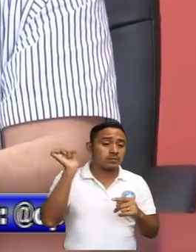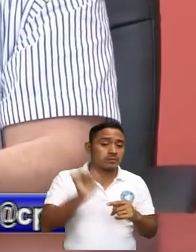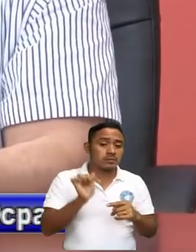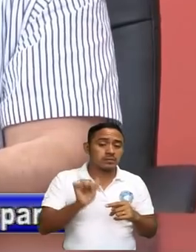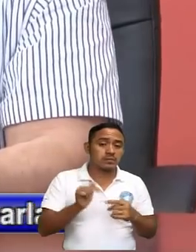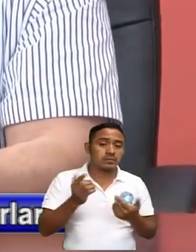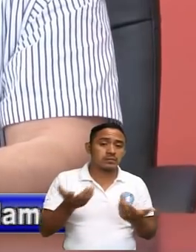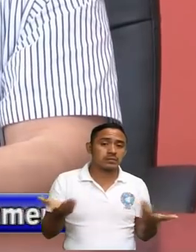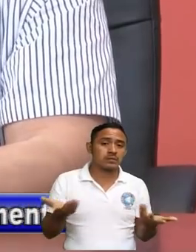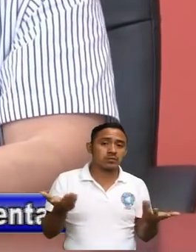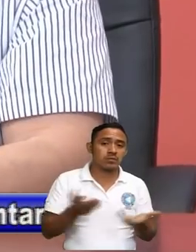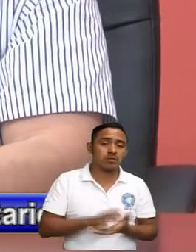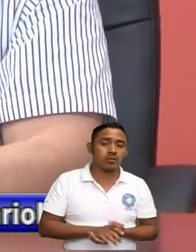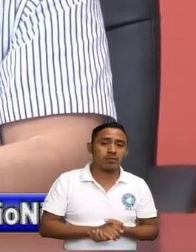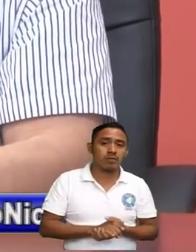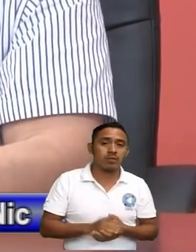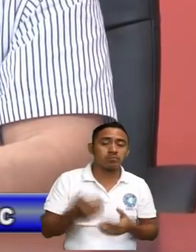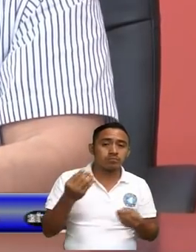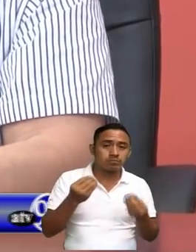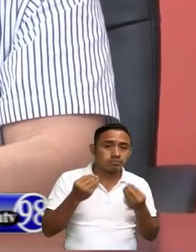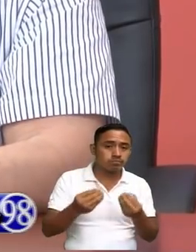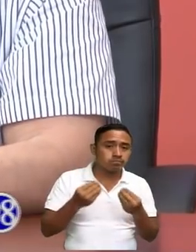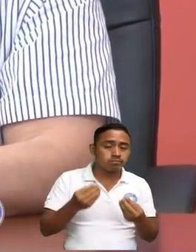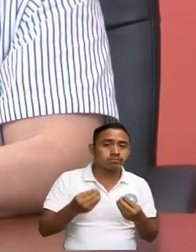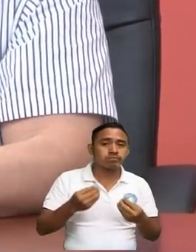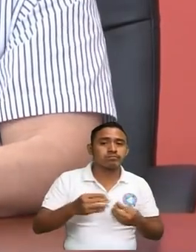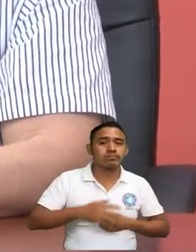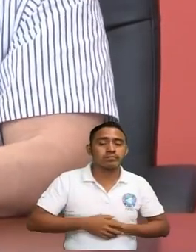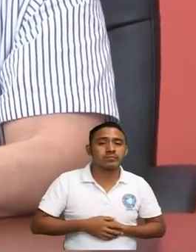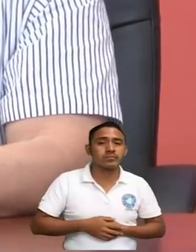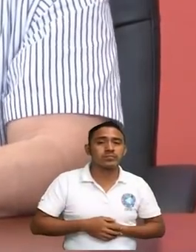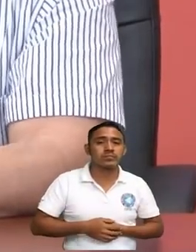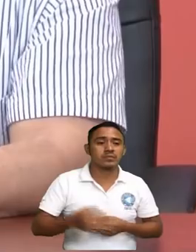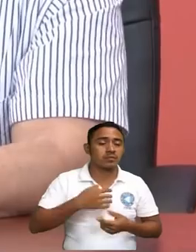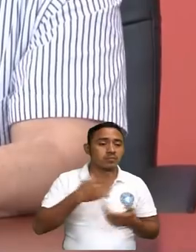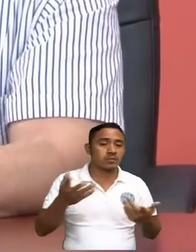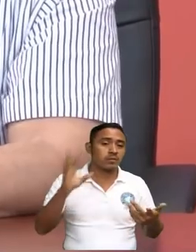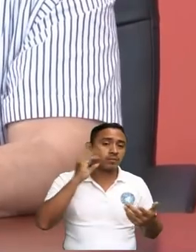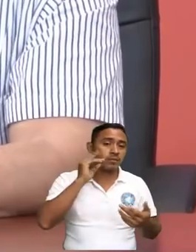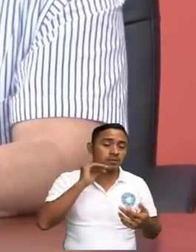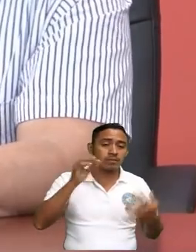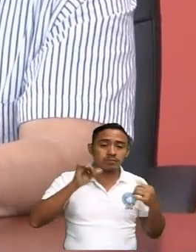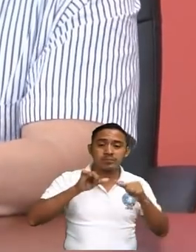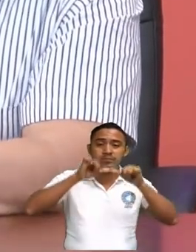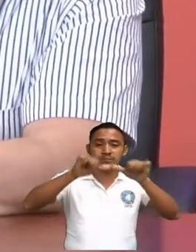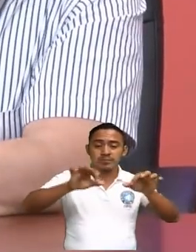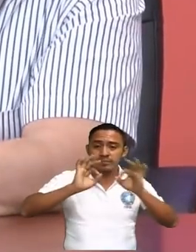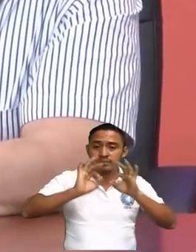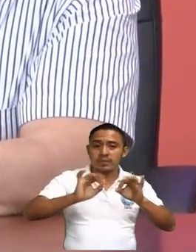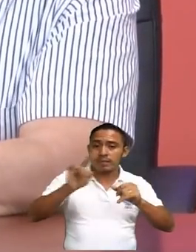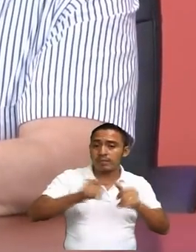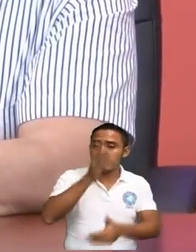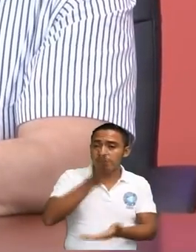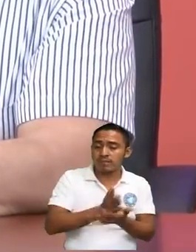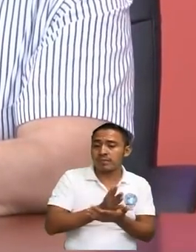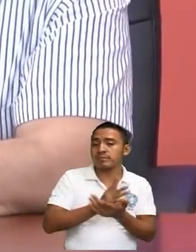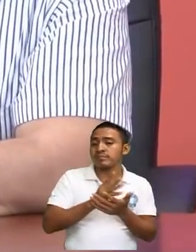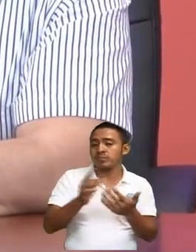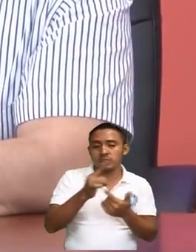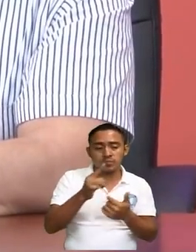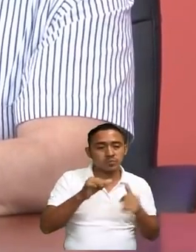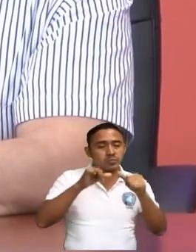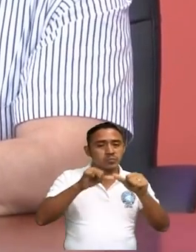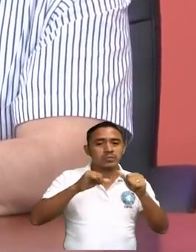va a ser su primera experiencia de muchas, porque precisamente la excelencia se tiene que mantener. Y con ese